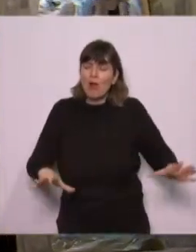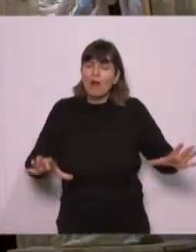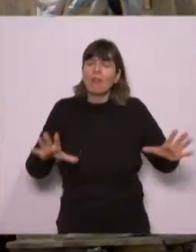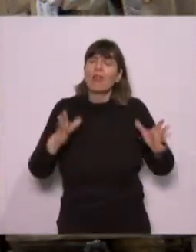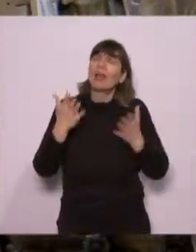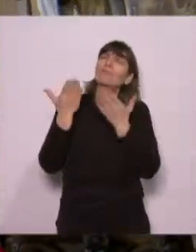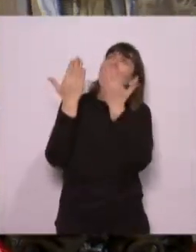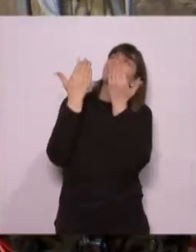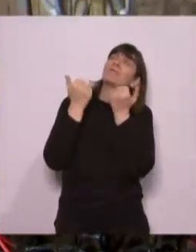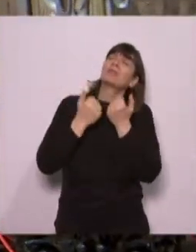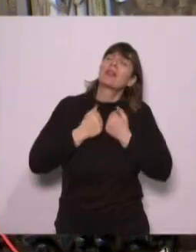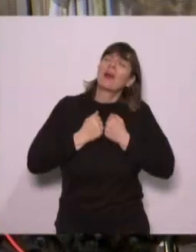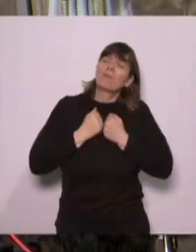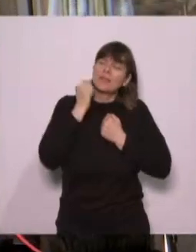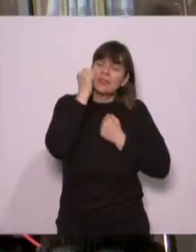misericordia,